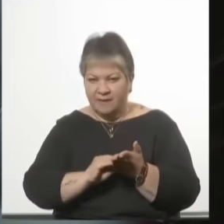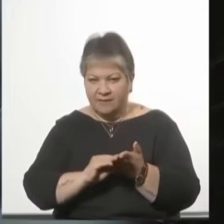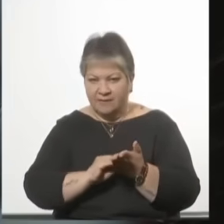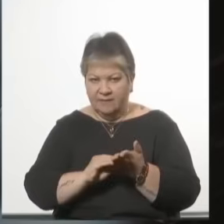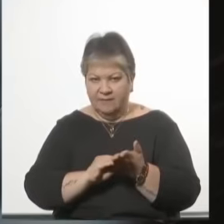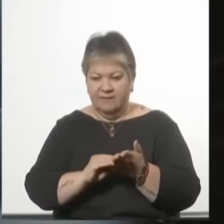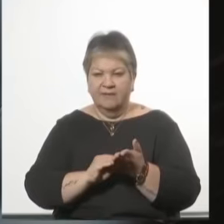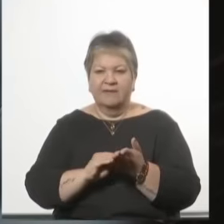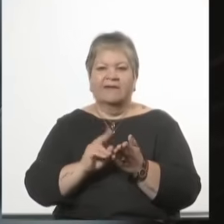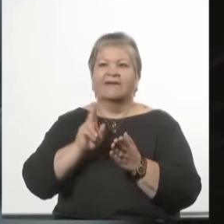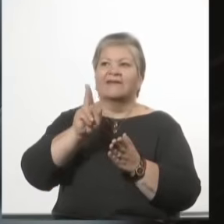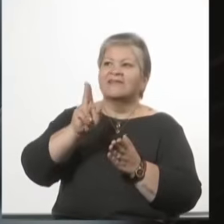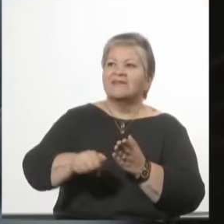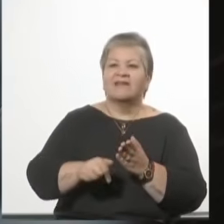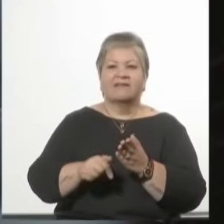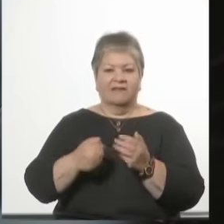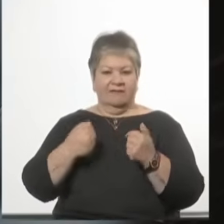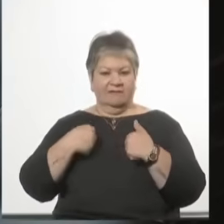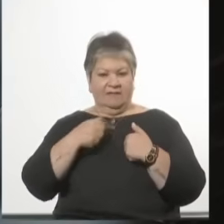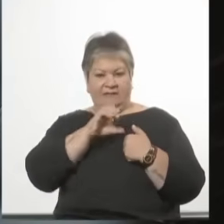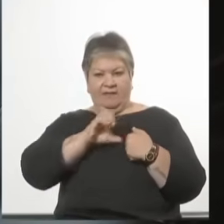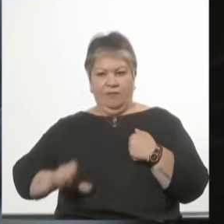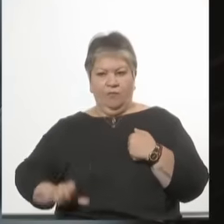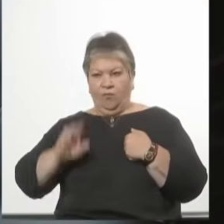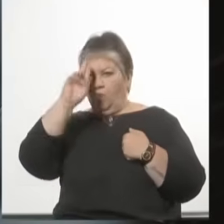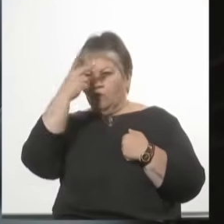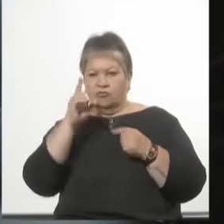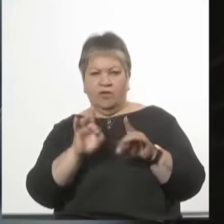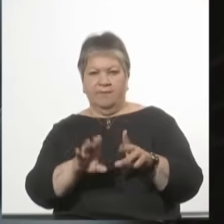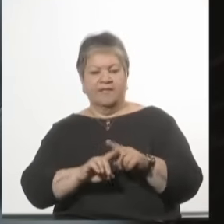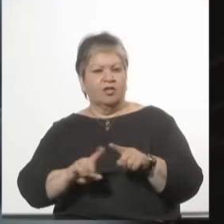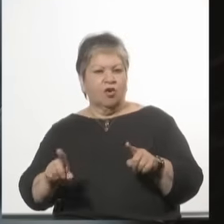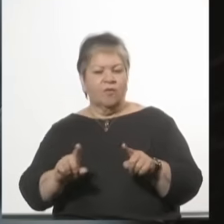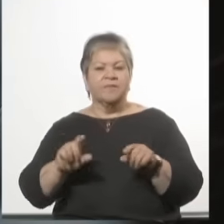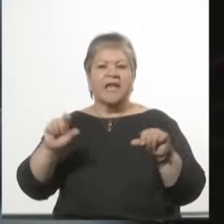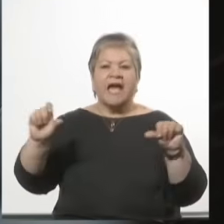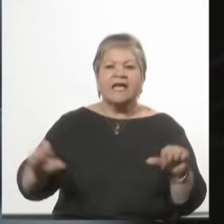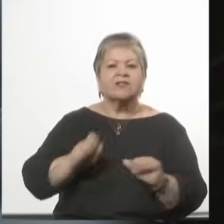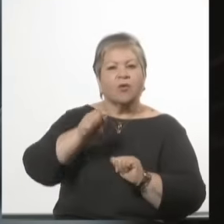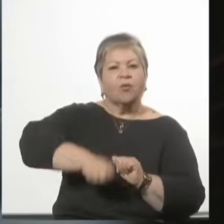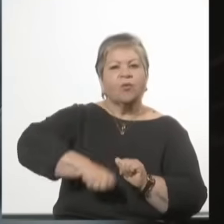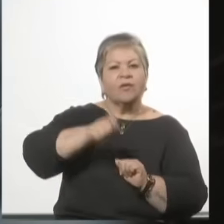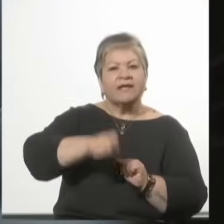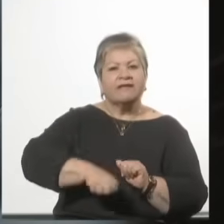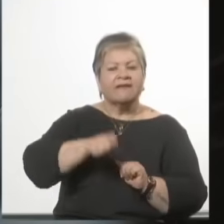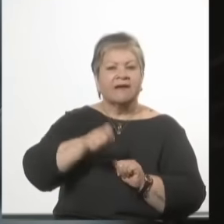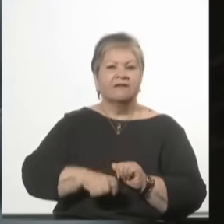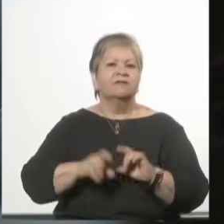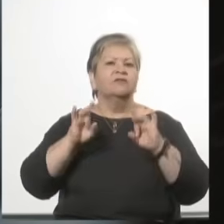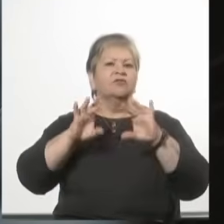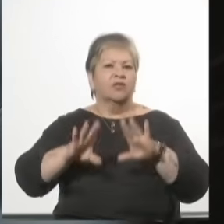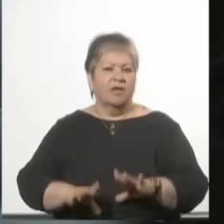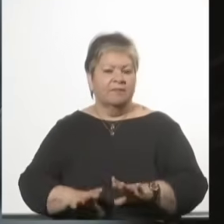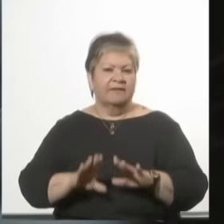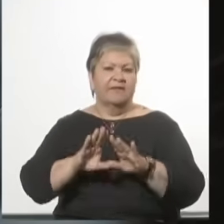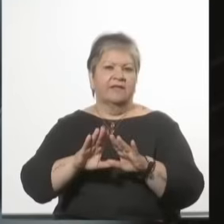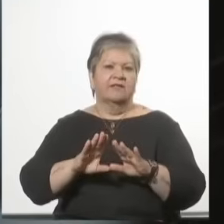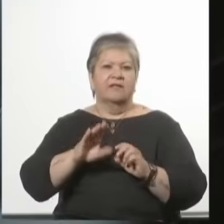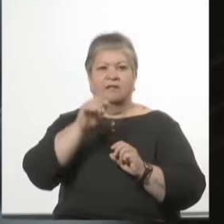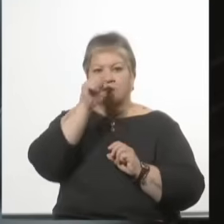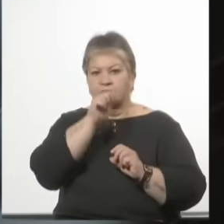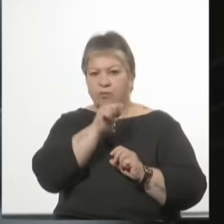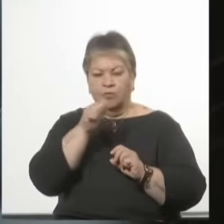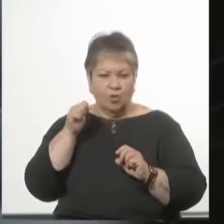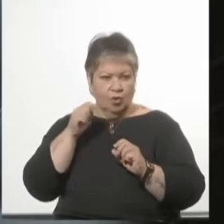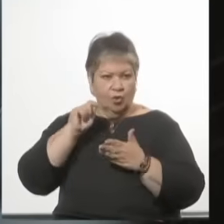rescisión unilateral del contrato, ni siquiera se estableció que las acciones jurídicas a iniciar tuvieran como única pretensión la resolución del